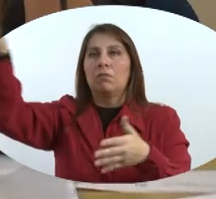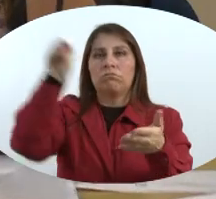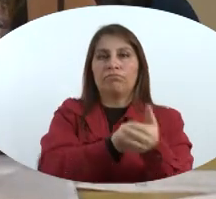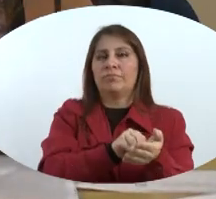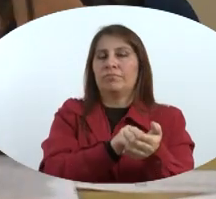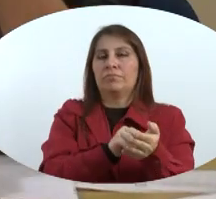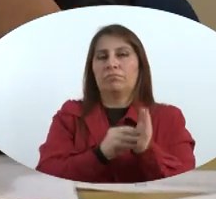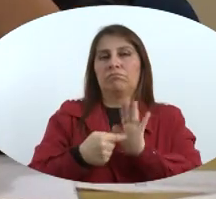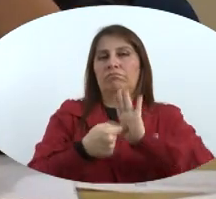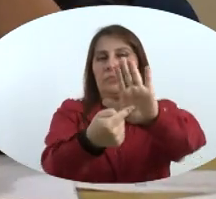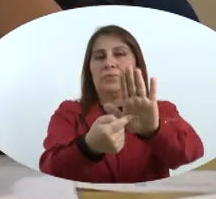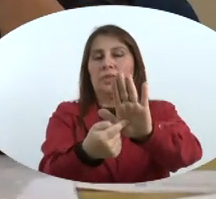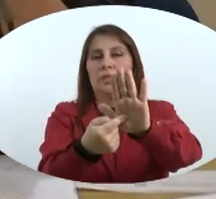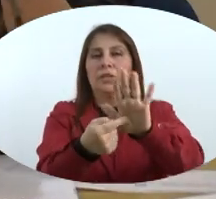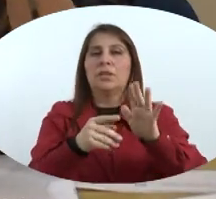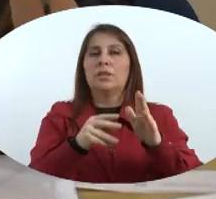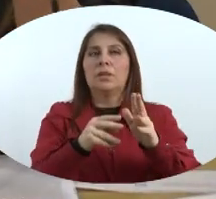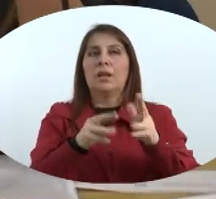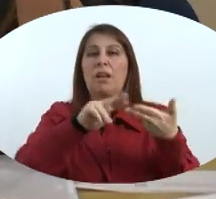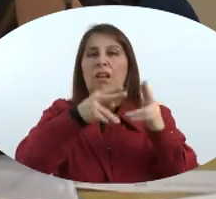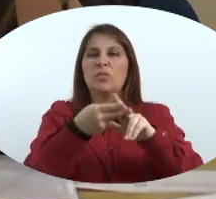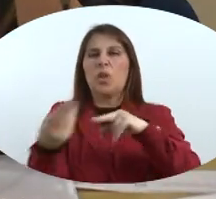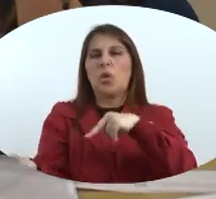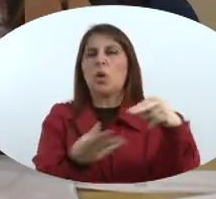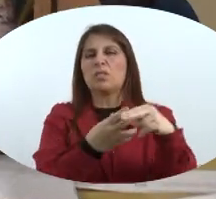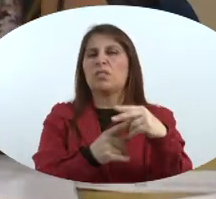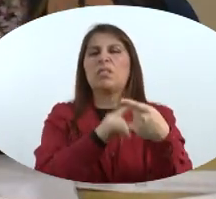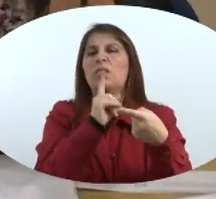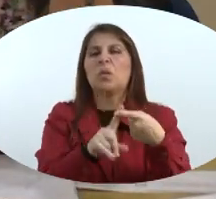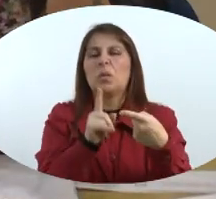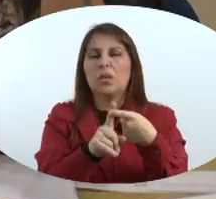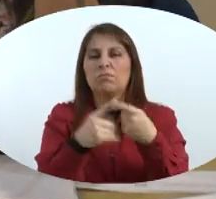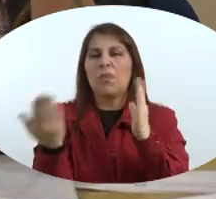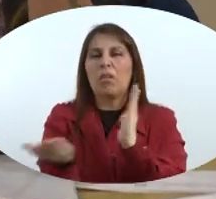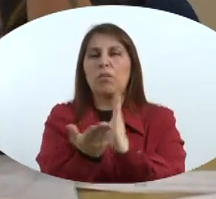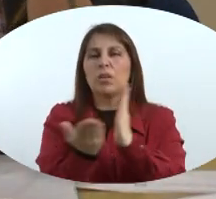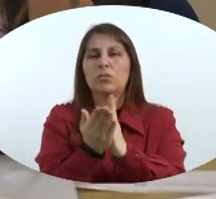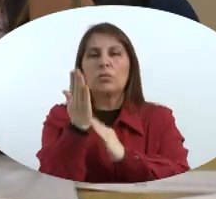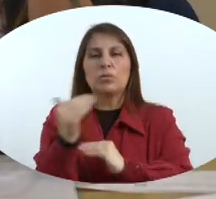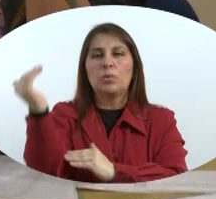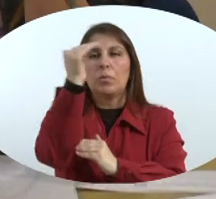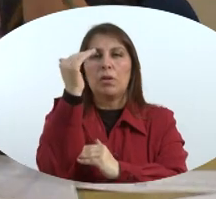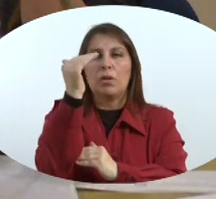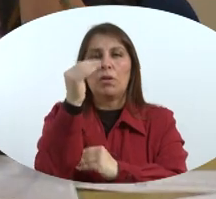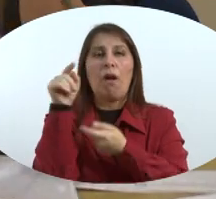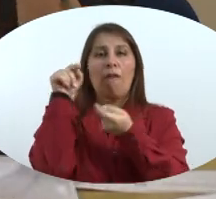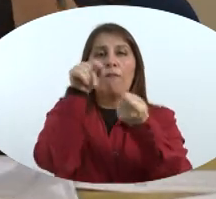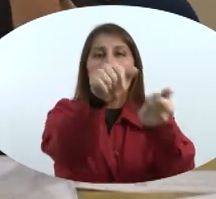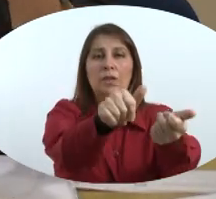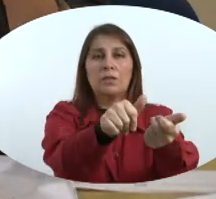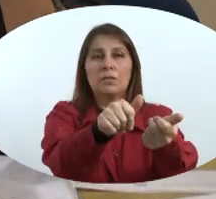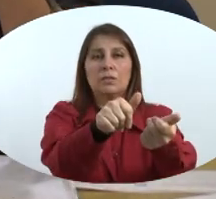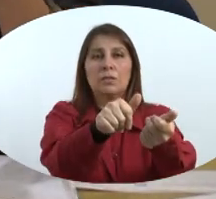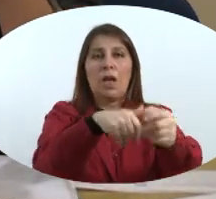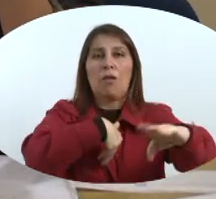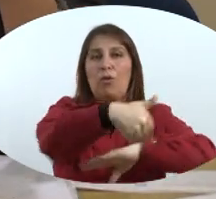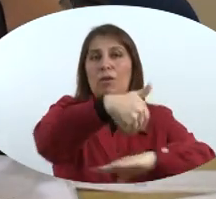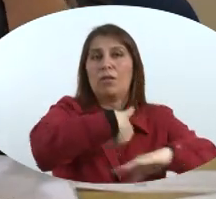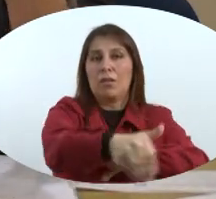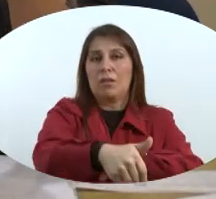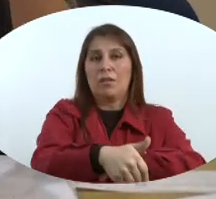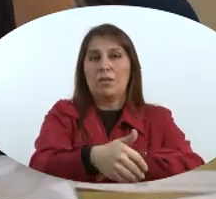que es responde a la política educativa y es uno digamos en materia de educación superior financiar a la demanda y no a la oferta